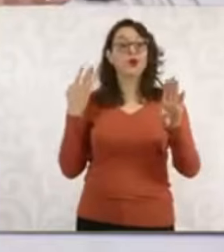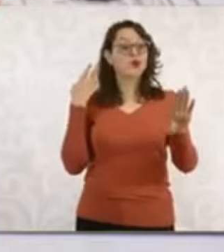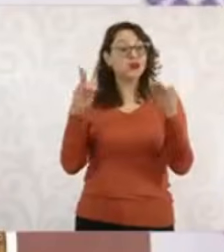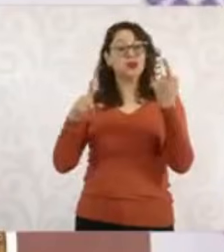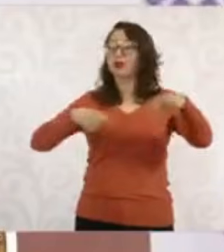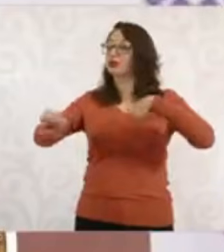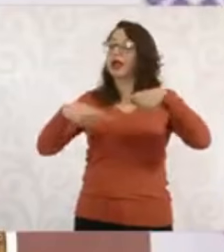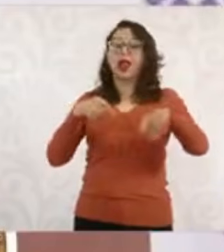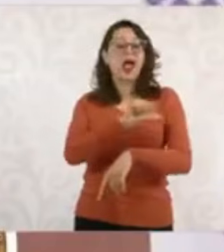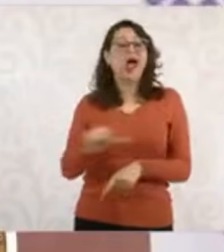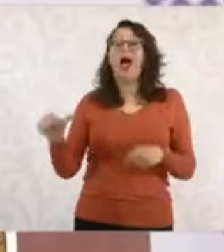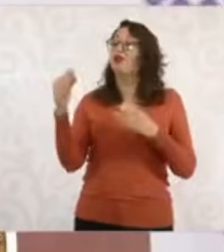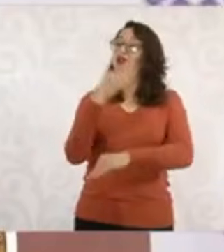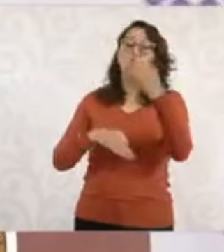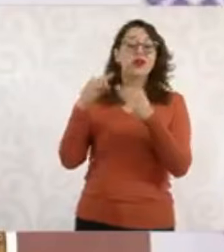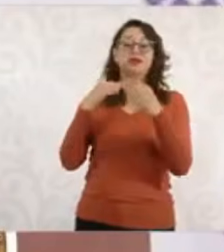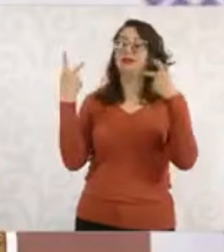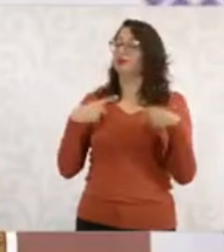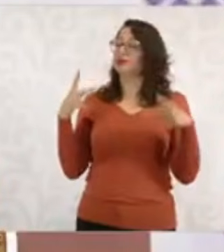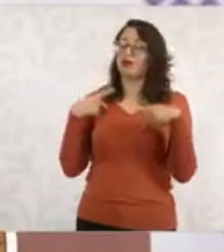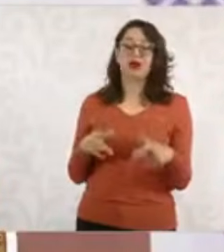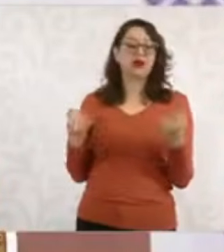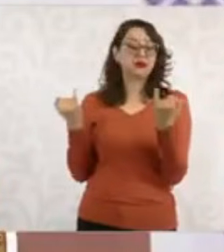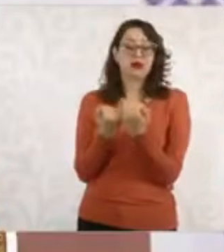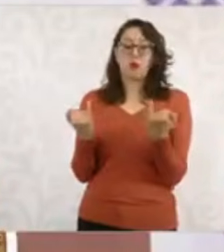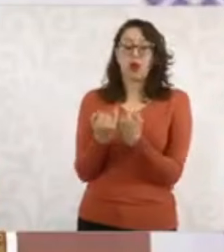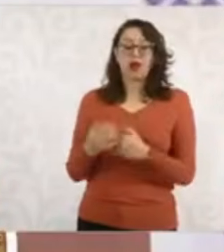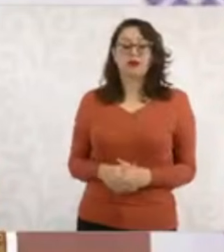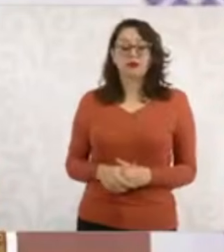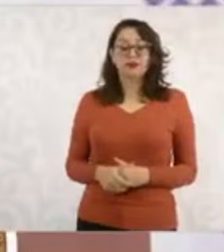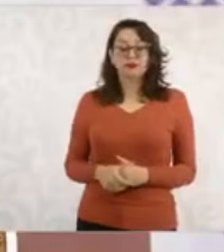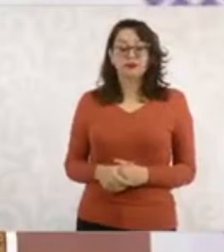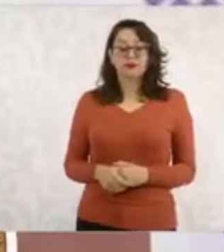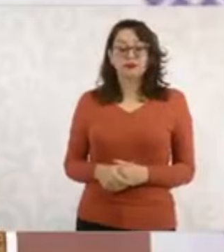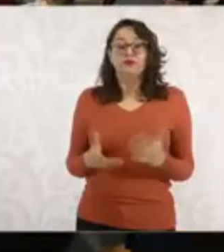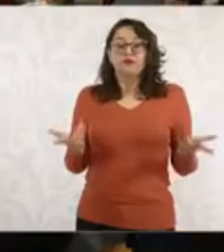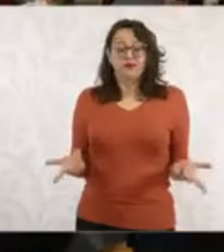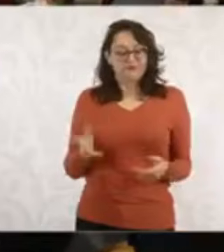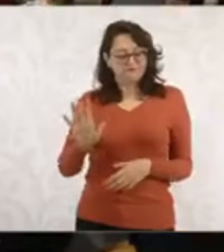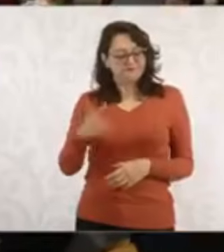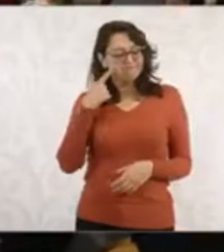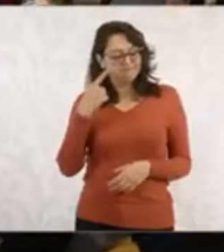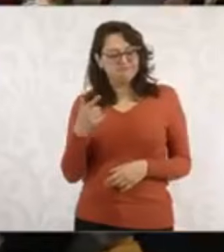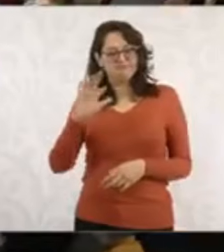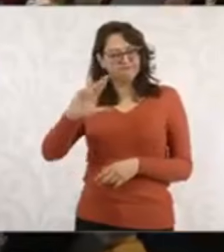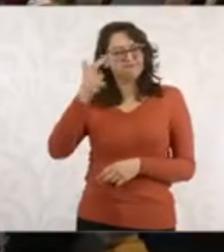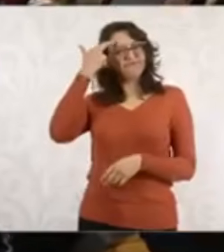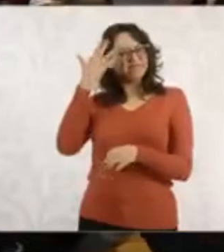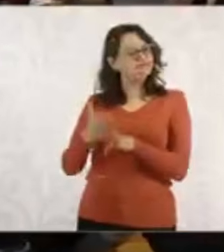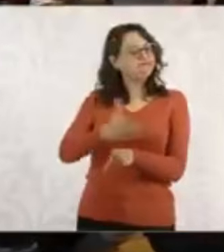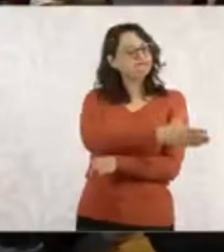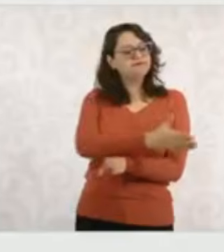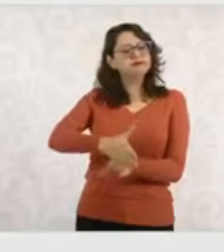para todas y para todos. Aprovecho también por el periodo neoliberal. Ayer le